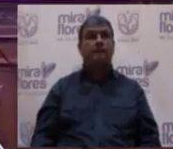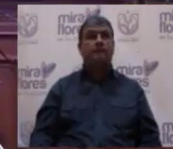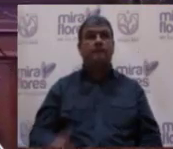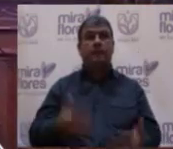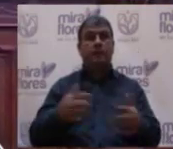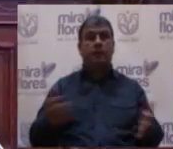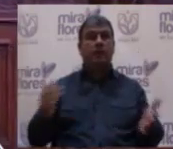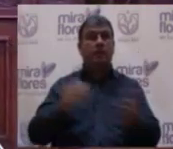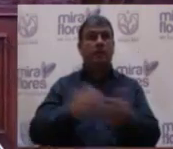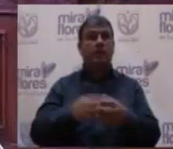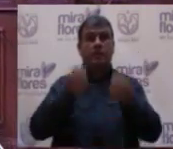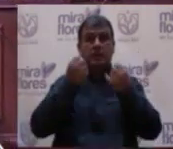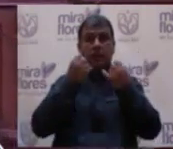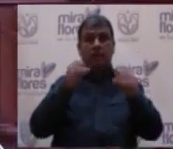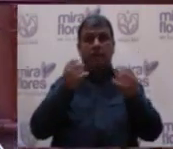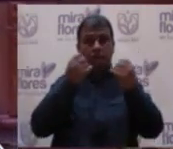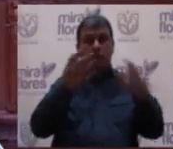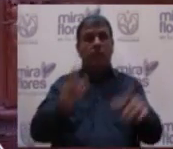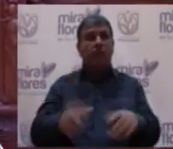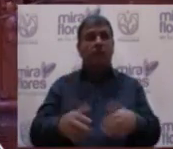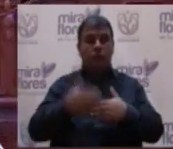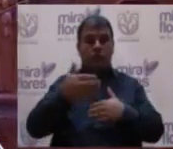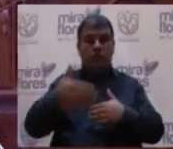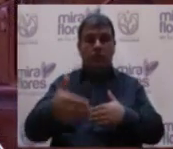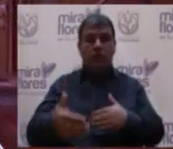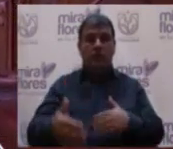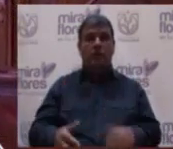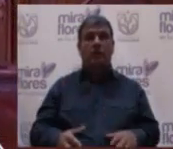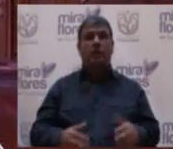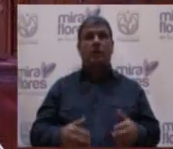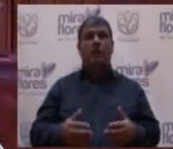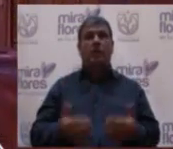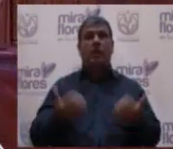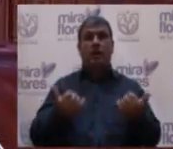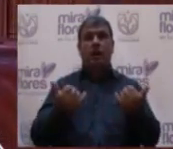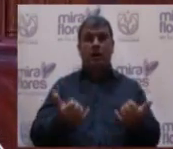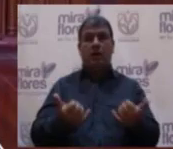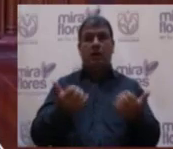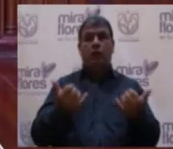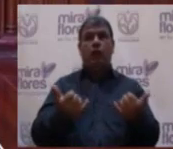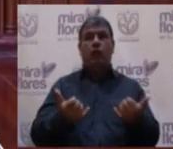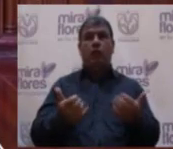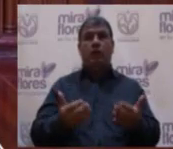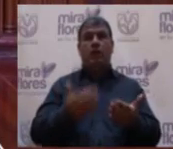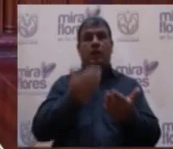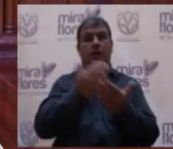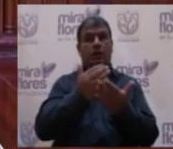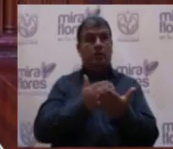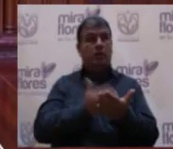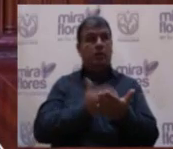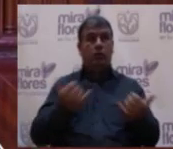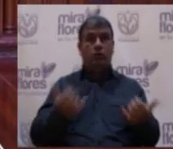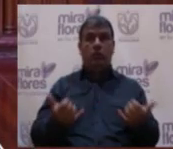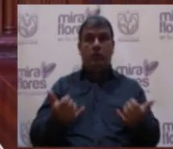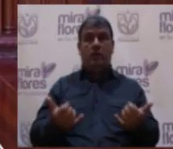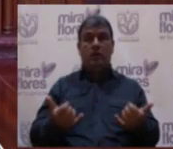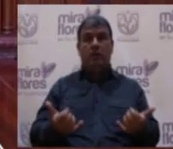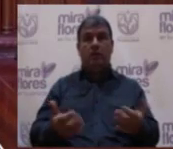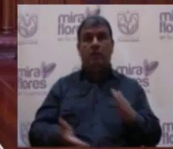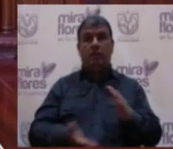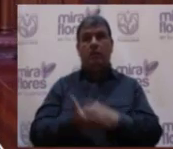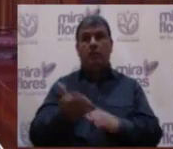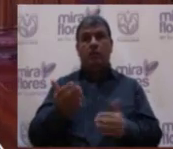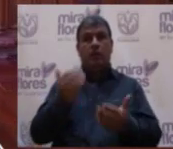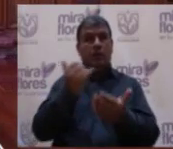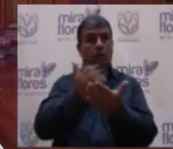Si no tenemos más informes, procederíamos entonces a ir a lo que nos corresponde como orden del día. Vamos a orden del